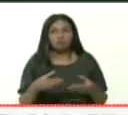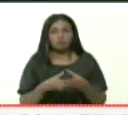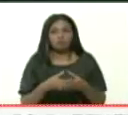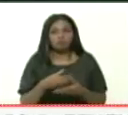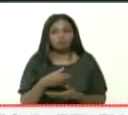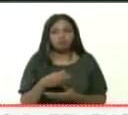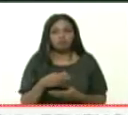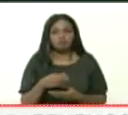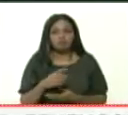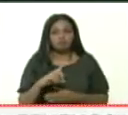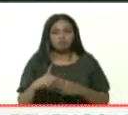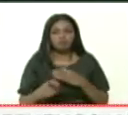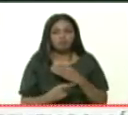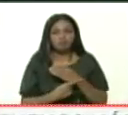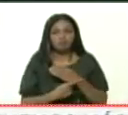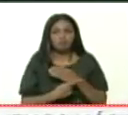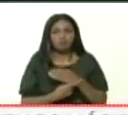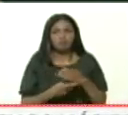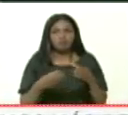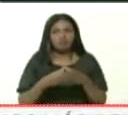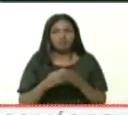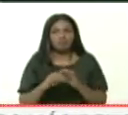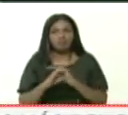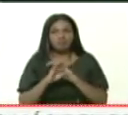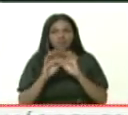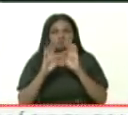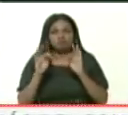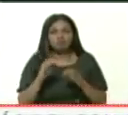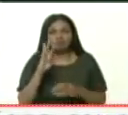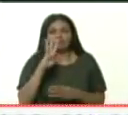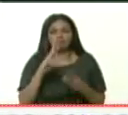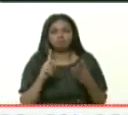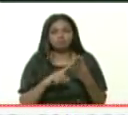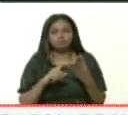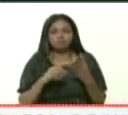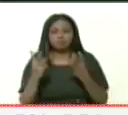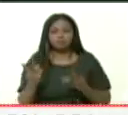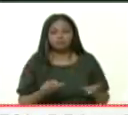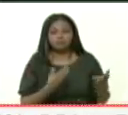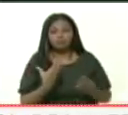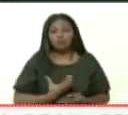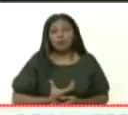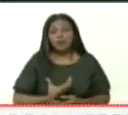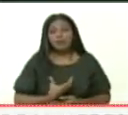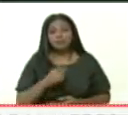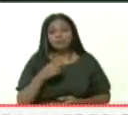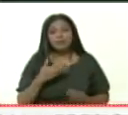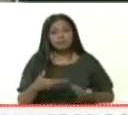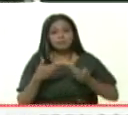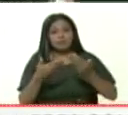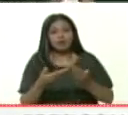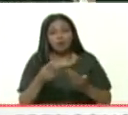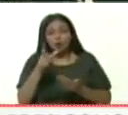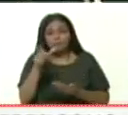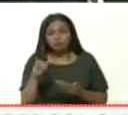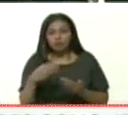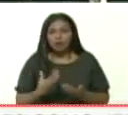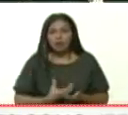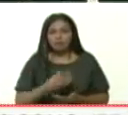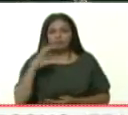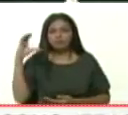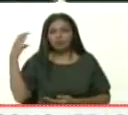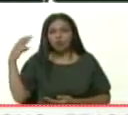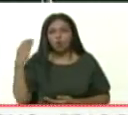de parte de Juan Guaidó y de su gente. Cuatro, que es recibido por un alcalde, le es entregado a un alcalde